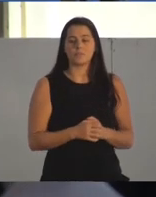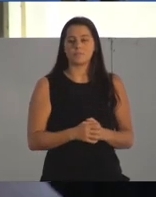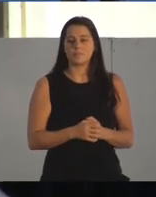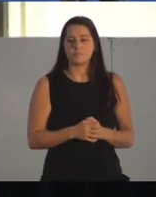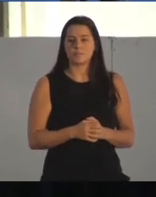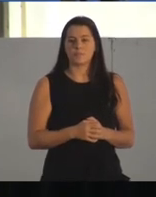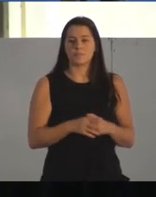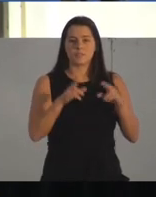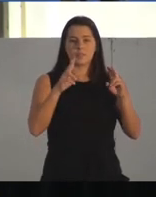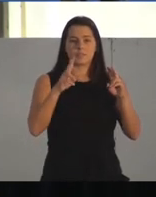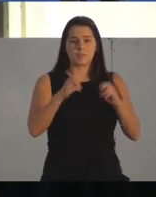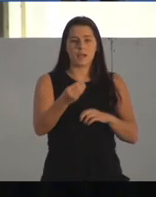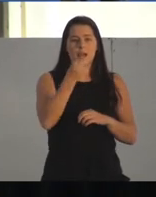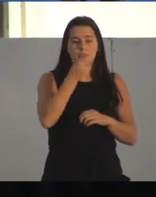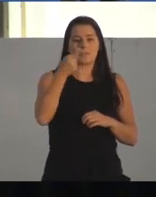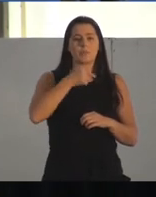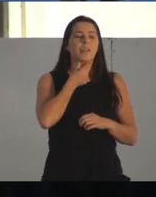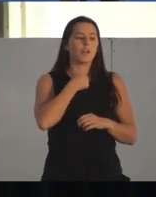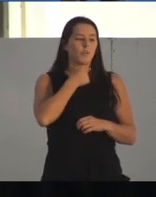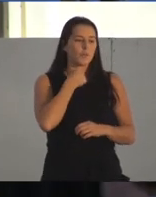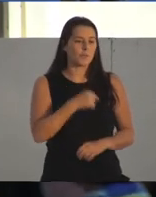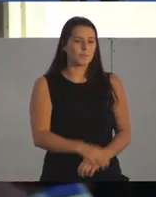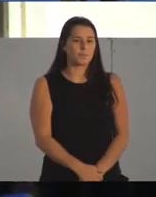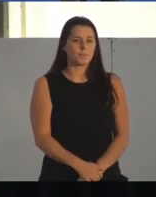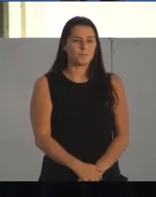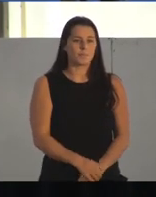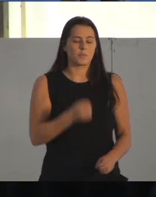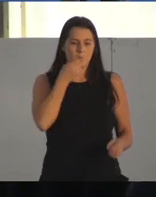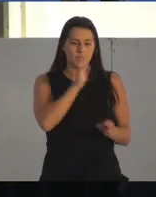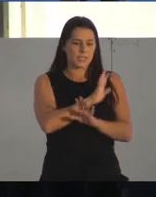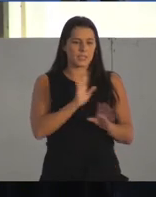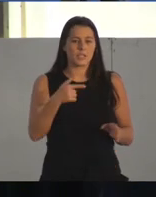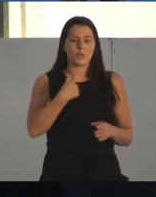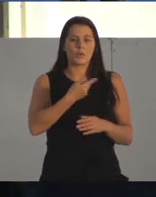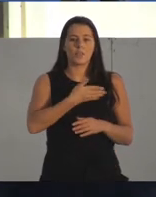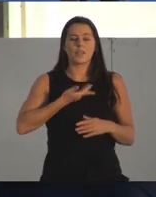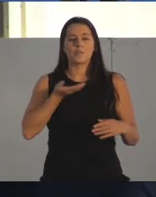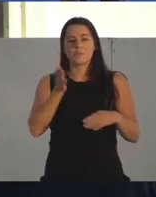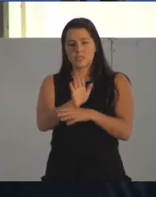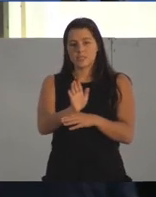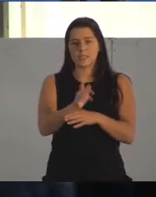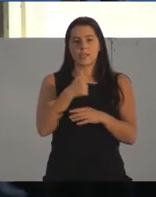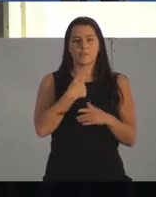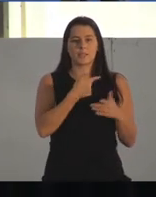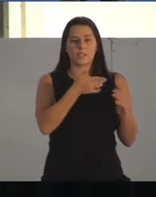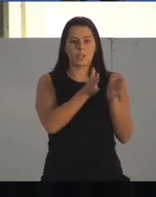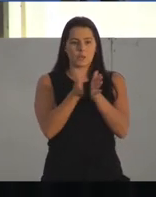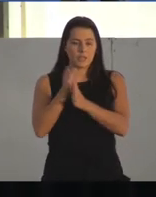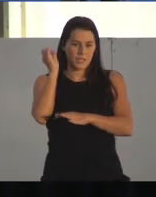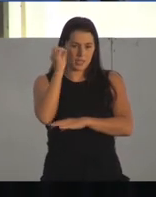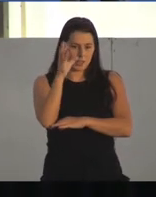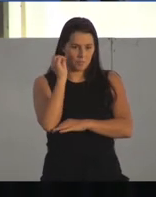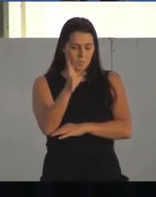sobre alimentación y deglución. Y bueno, pues sin más voy a pasar a presentar aquí a las ponentes que hoy nos